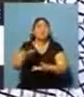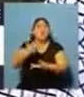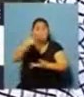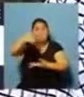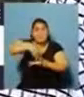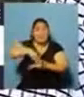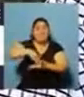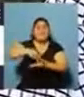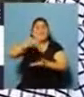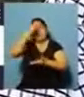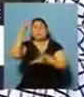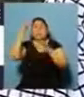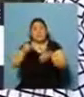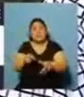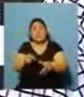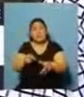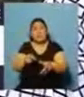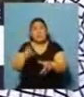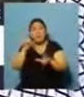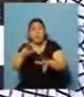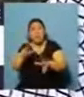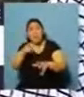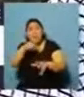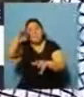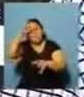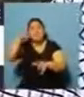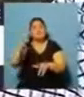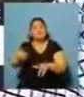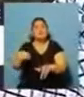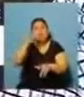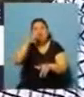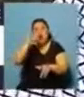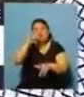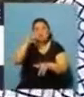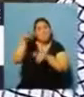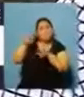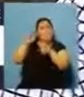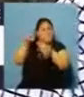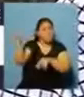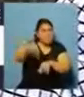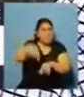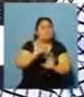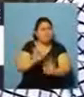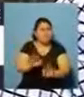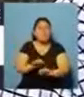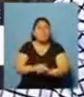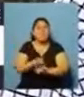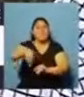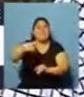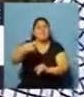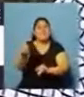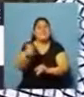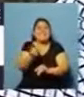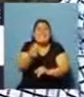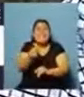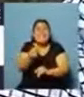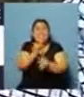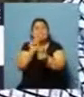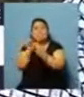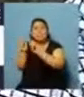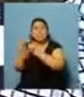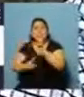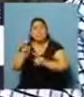la colaboración de bomberos de la provincia de Corrientes. Y efectivamente, el sábado hicimos el recambio